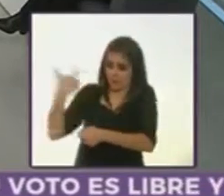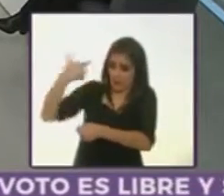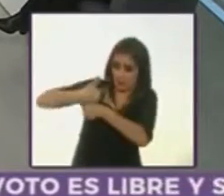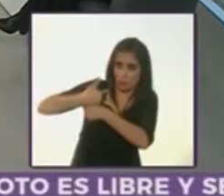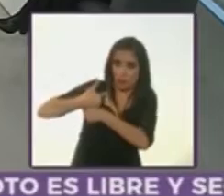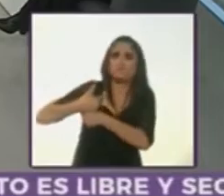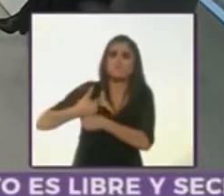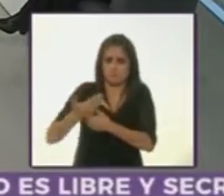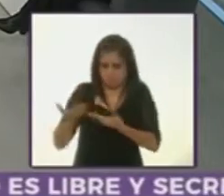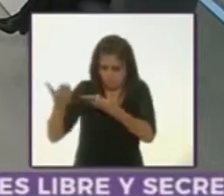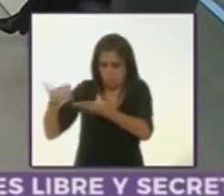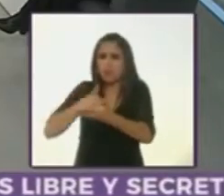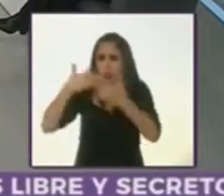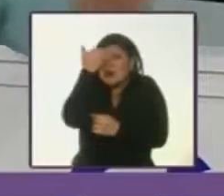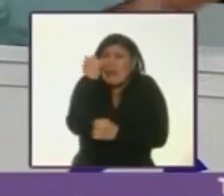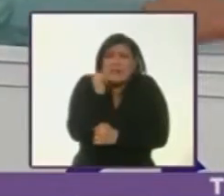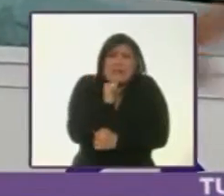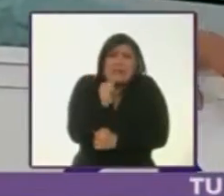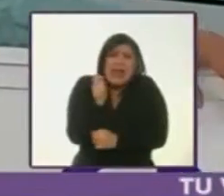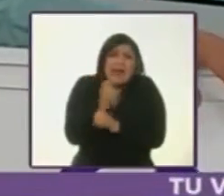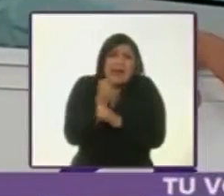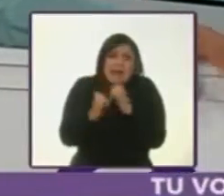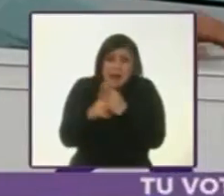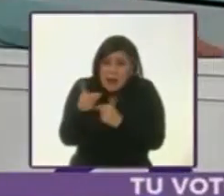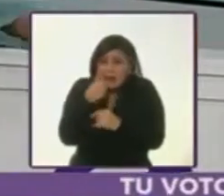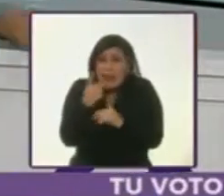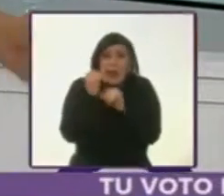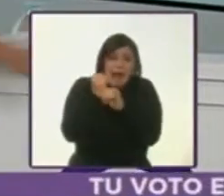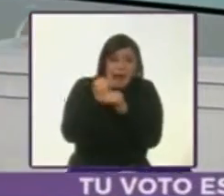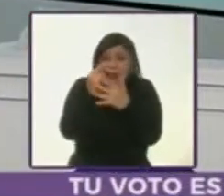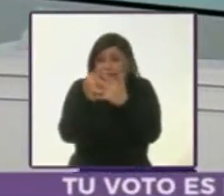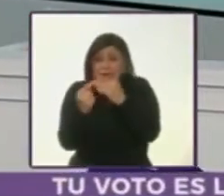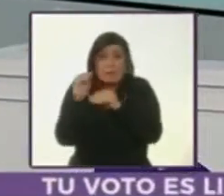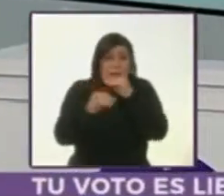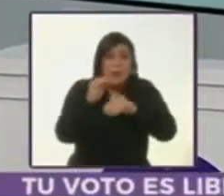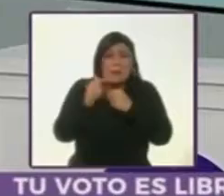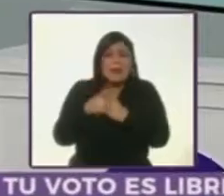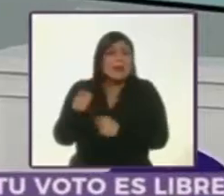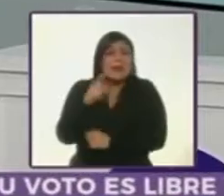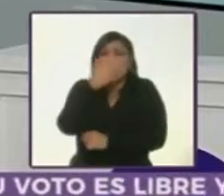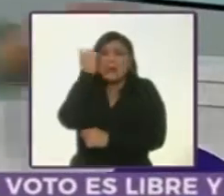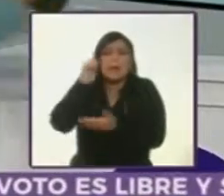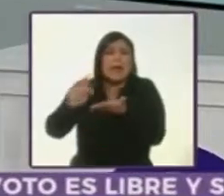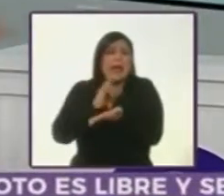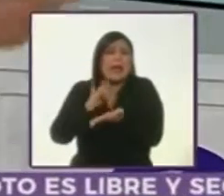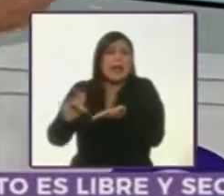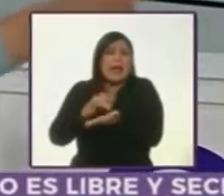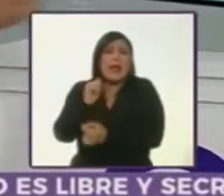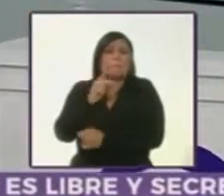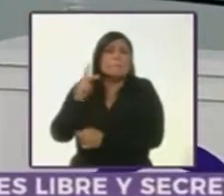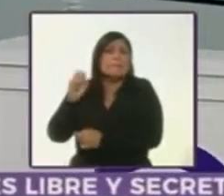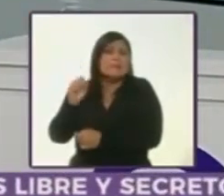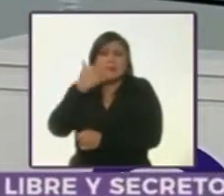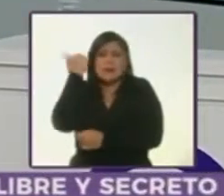debate, Purificación cuestionó hacia Claudia Sheinbaum, al mismo tiempo que le tronaba los dedos a la candidata de Morena. Háblame